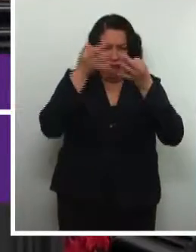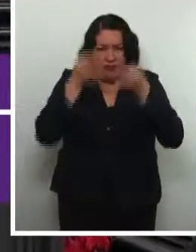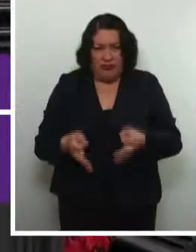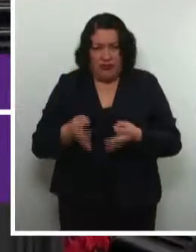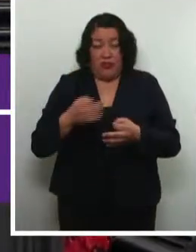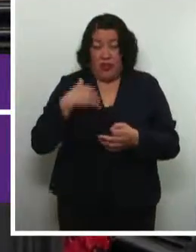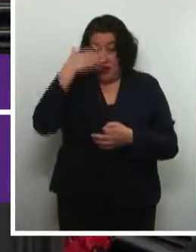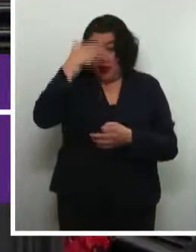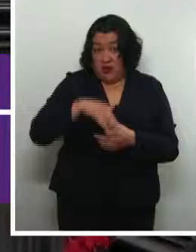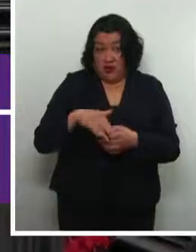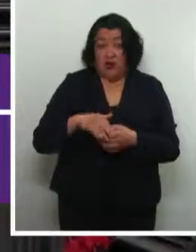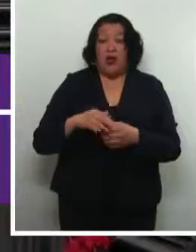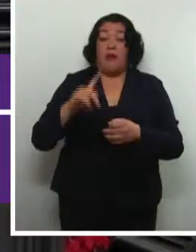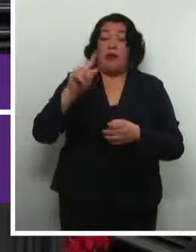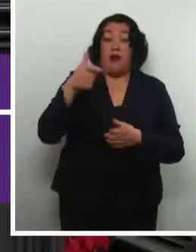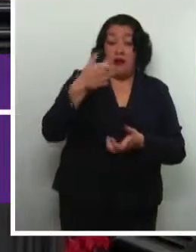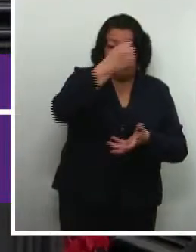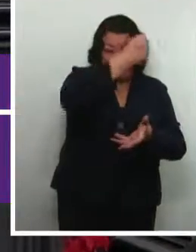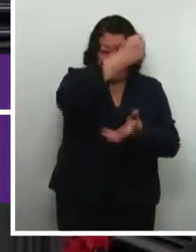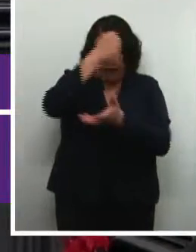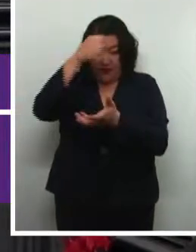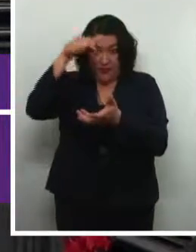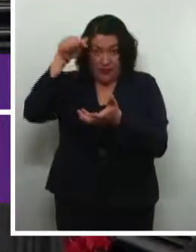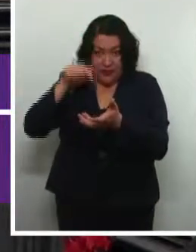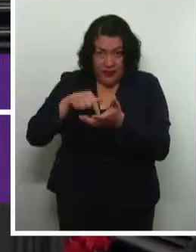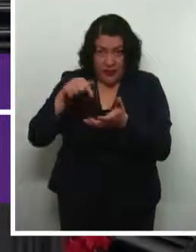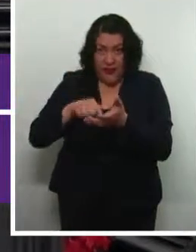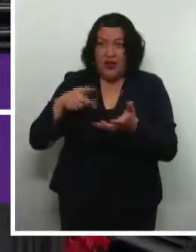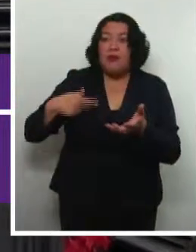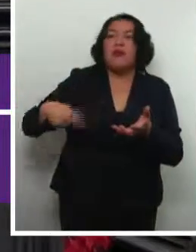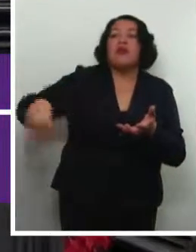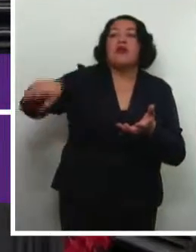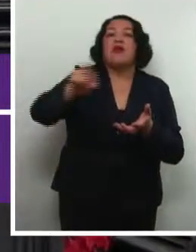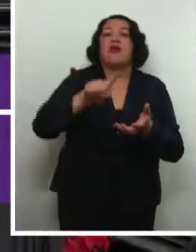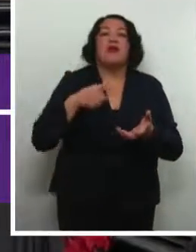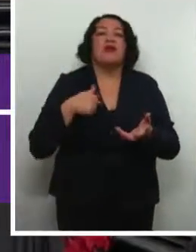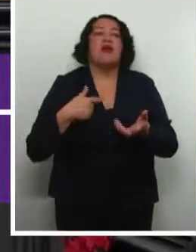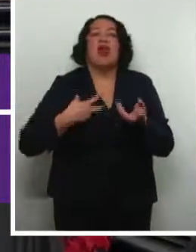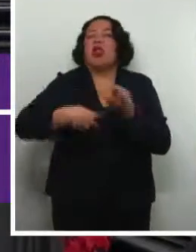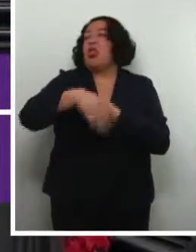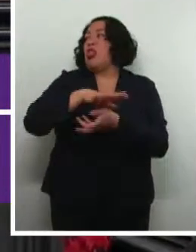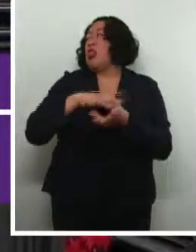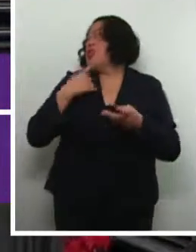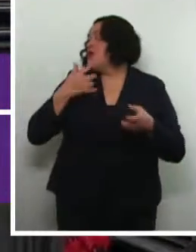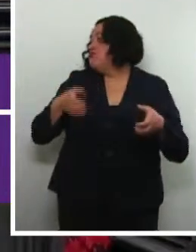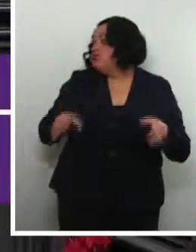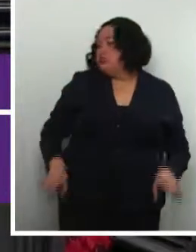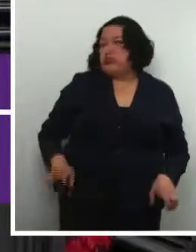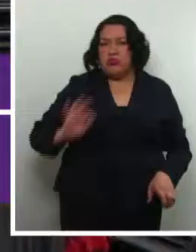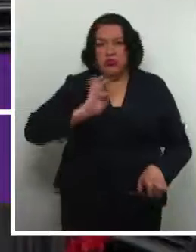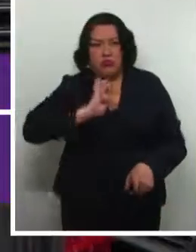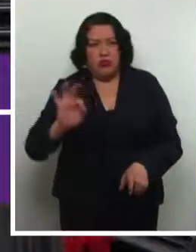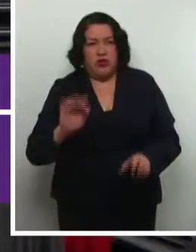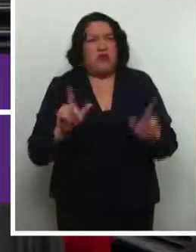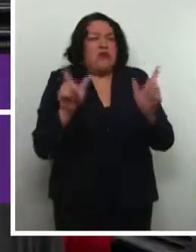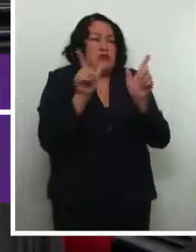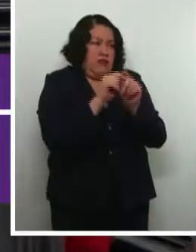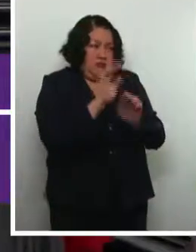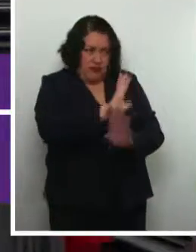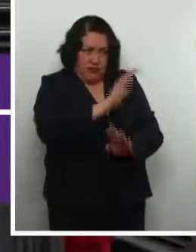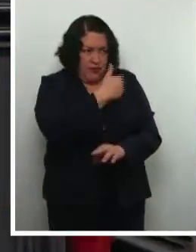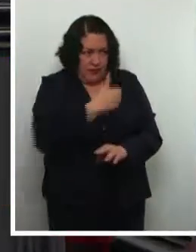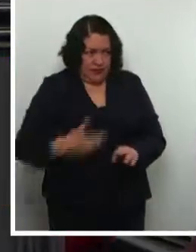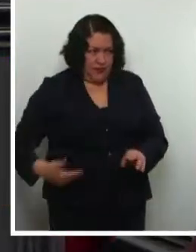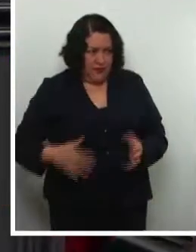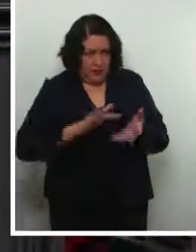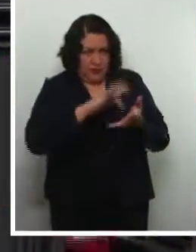buen propósito se conviertan en acciones desvirtuadas. Es cuanto, presidente. Gracias.